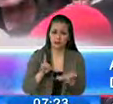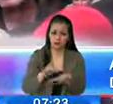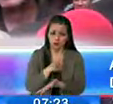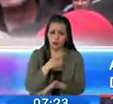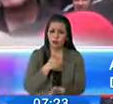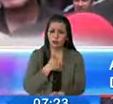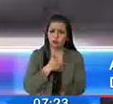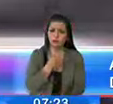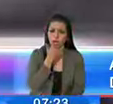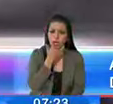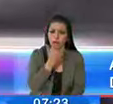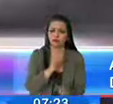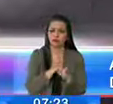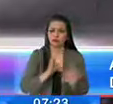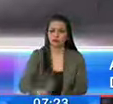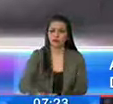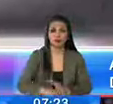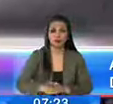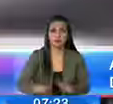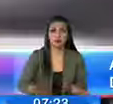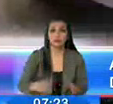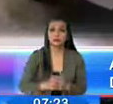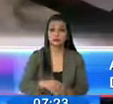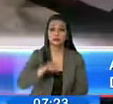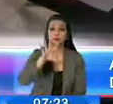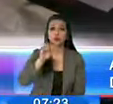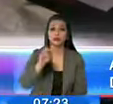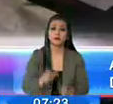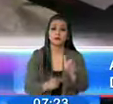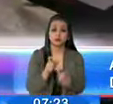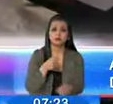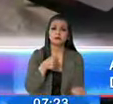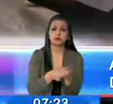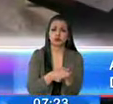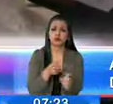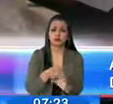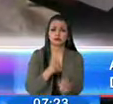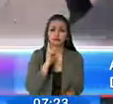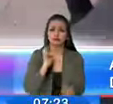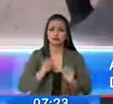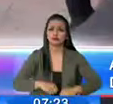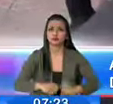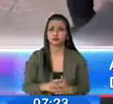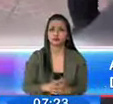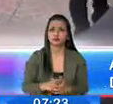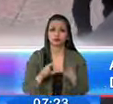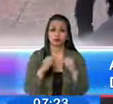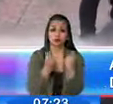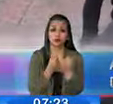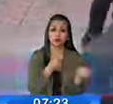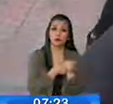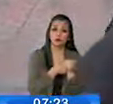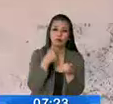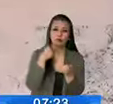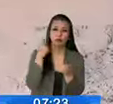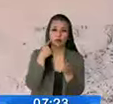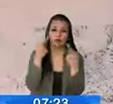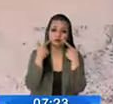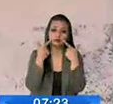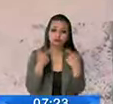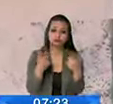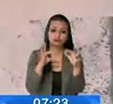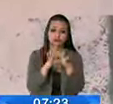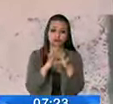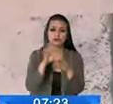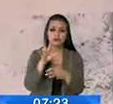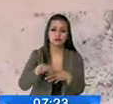mal funcionario. Hubo 40 personas adherentes a esta actitud de separación. Miembros del ala correísta que custodian la sede de Alianza País